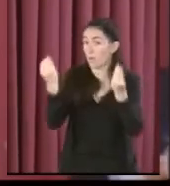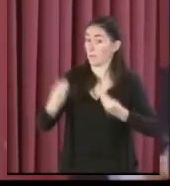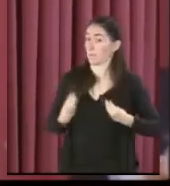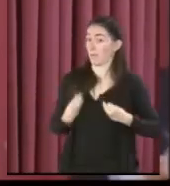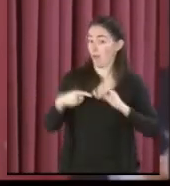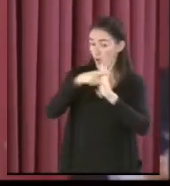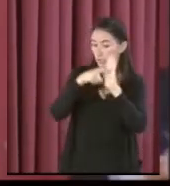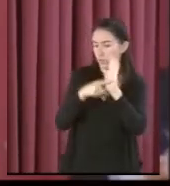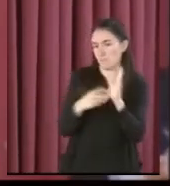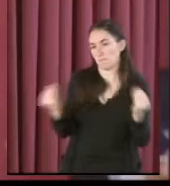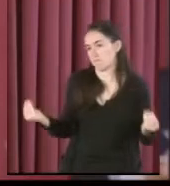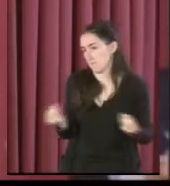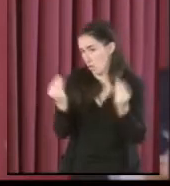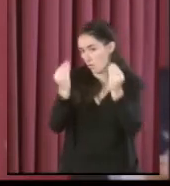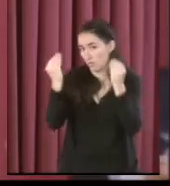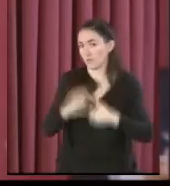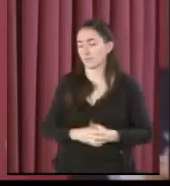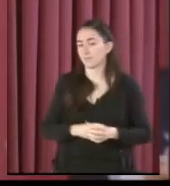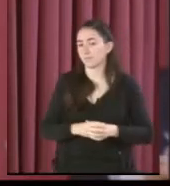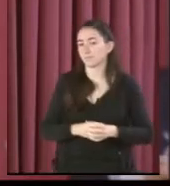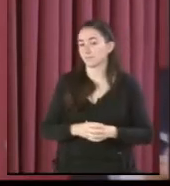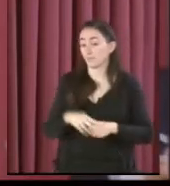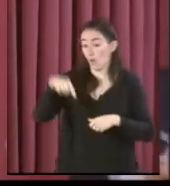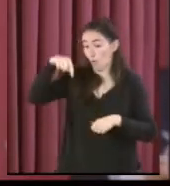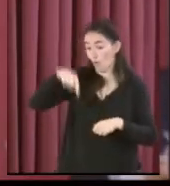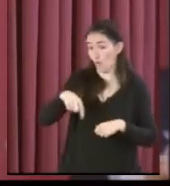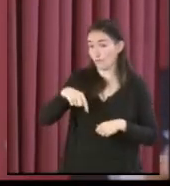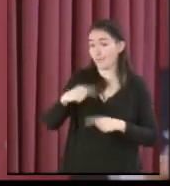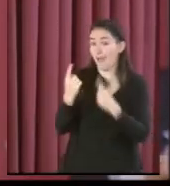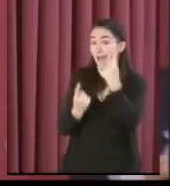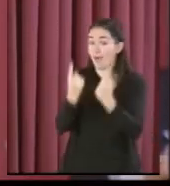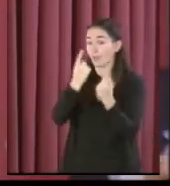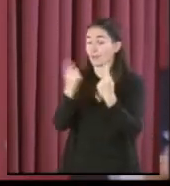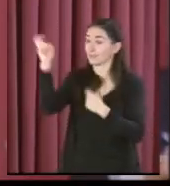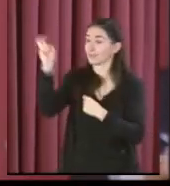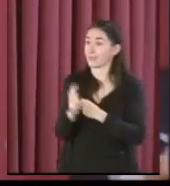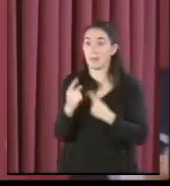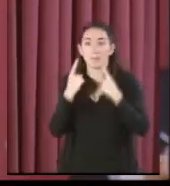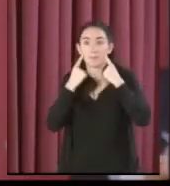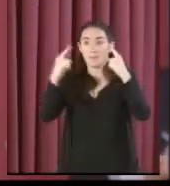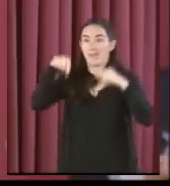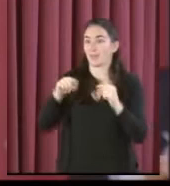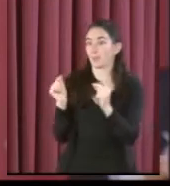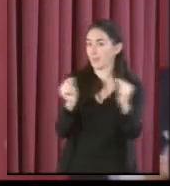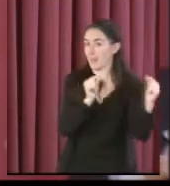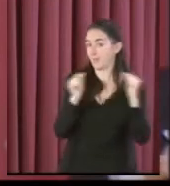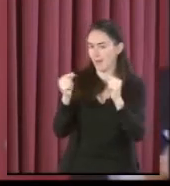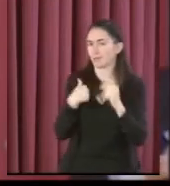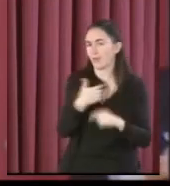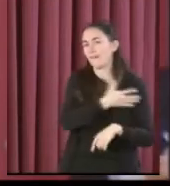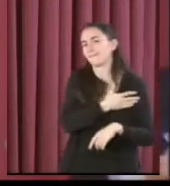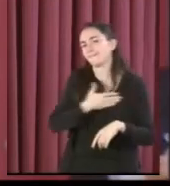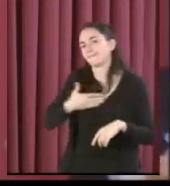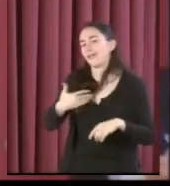nuestros convecinos. Hoy, que para muchos de ustedes es el primer debate del estado de la ciudad, me gustaría compartir los logros y